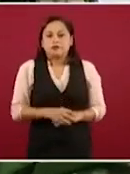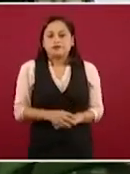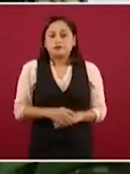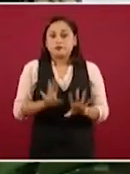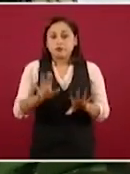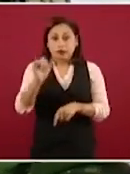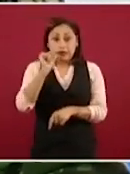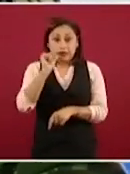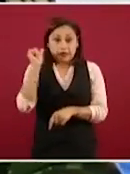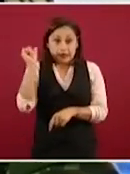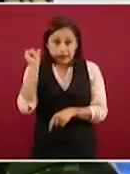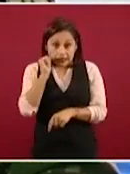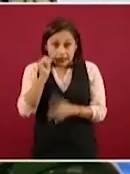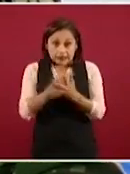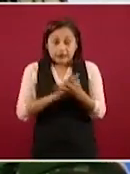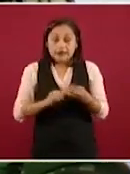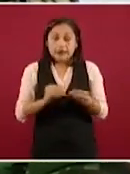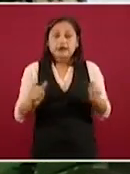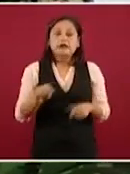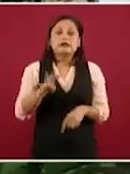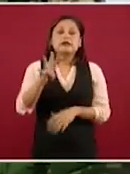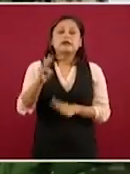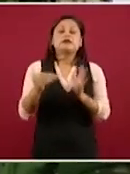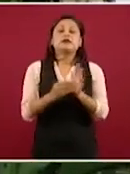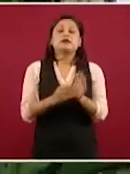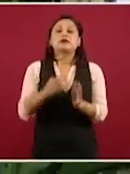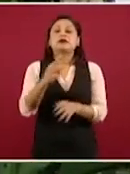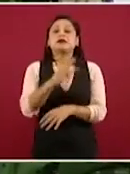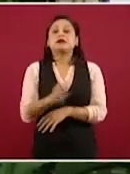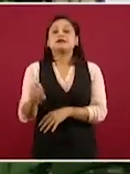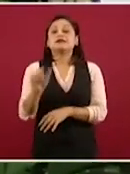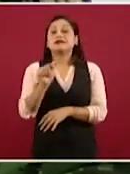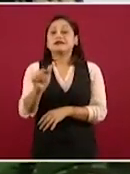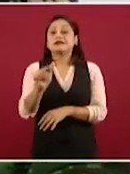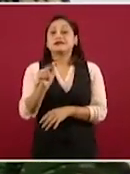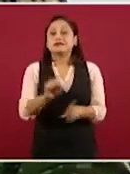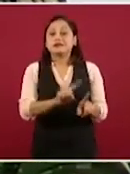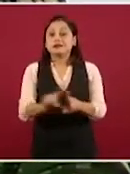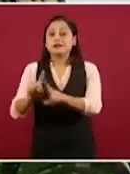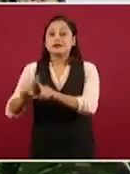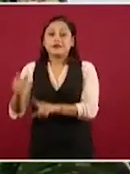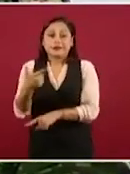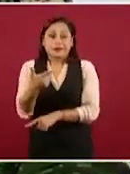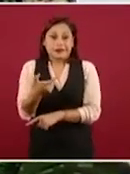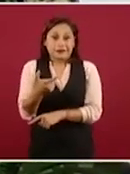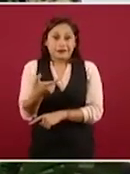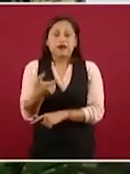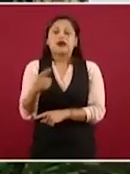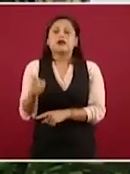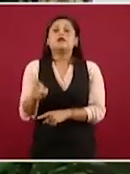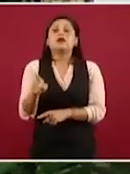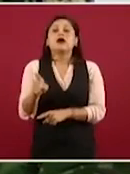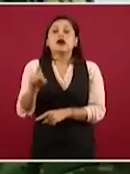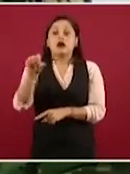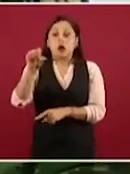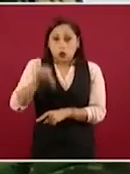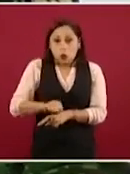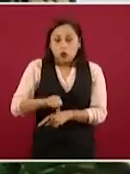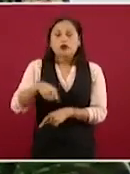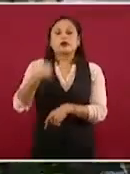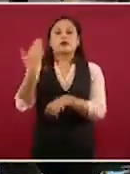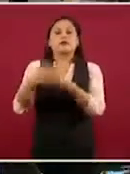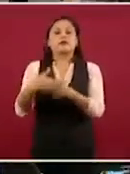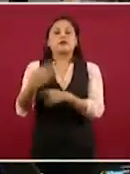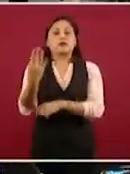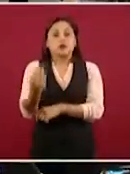fueron 19.317 armas, con lo que haremos el día de hoy y el día 9